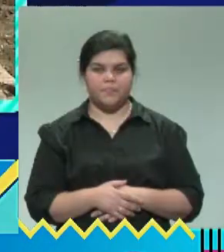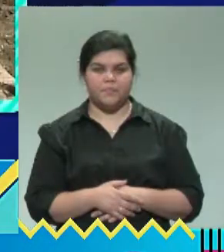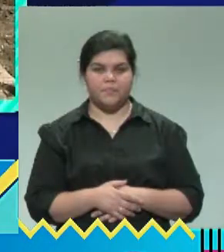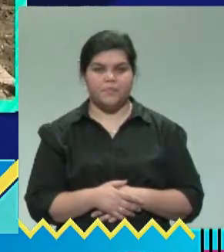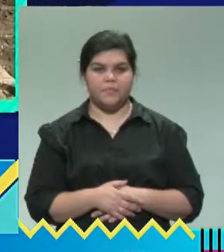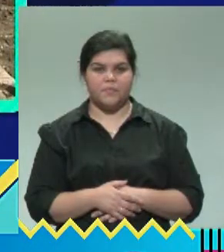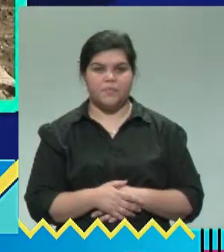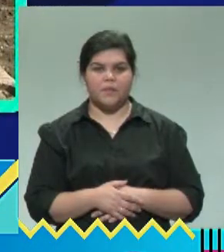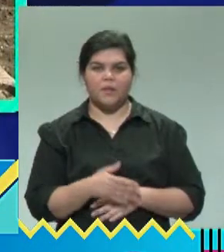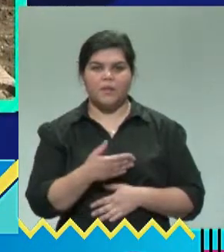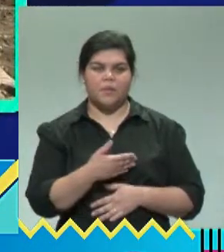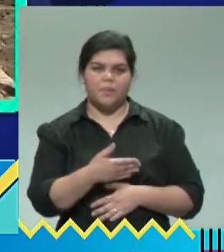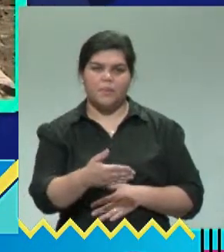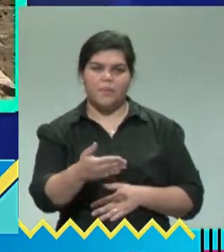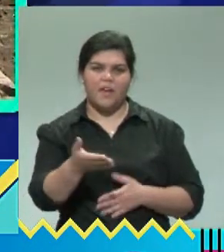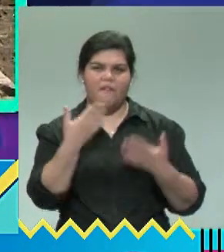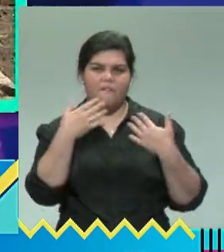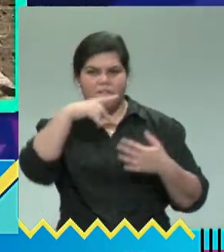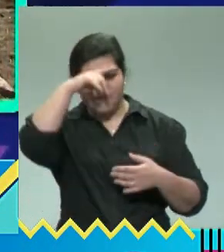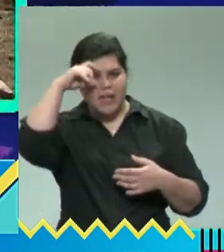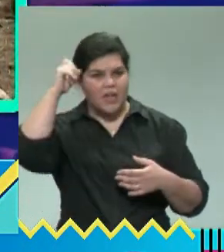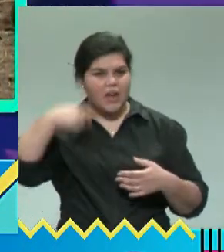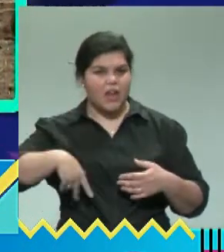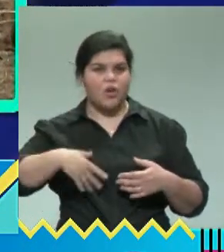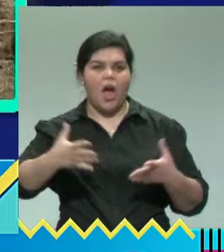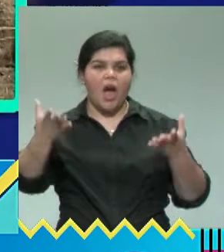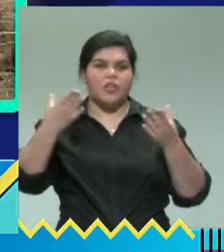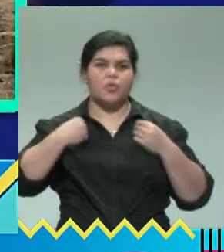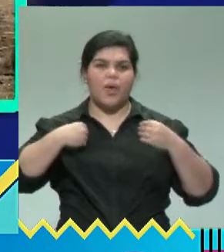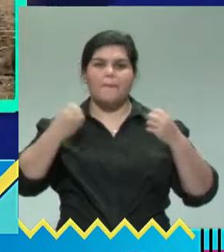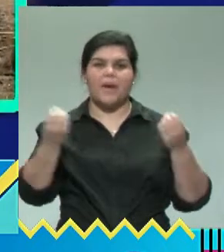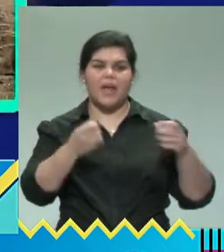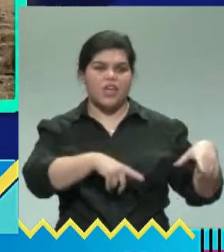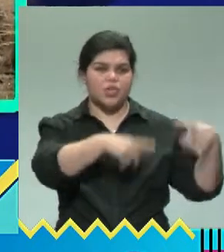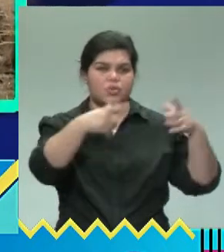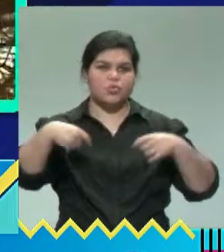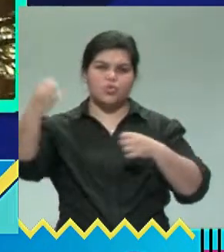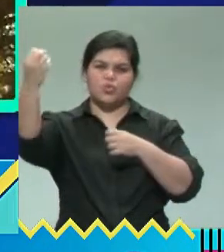circular por debajo de la canopia impide el sol directo, por ejemplo, los rayos ultravioleta.